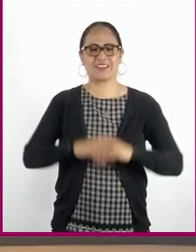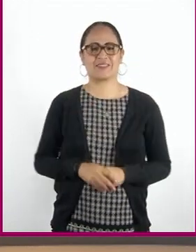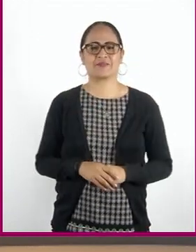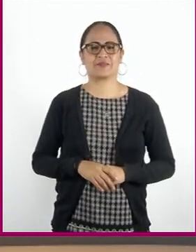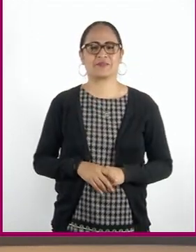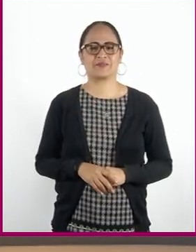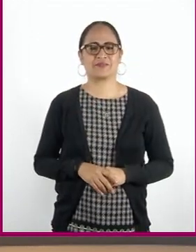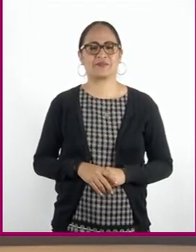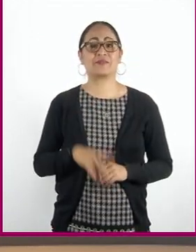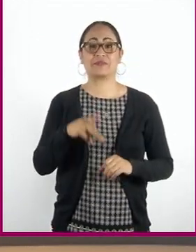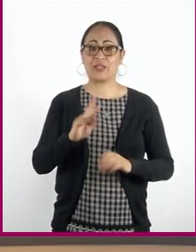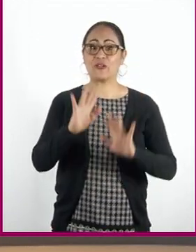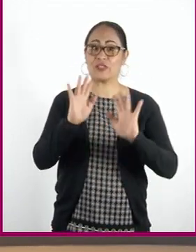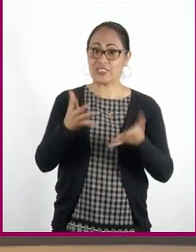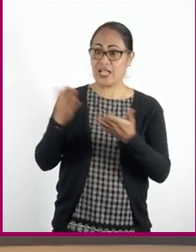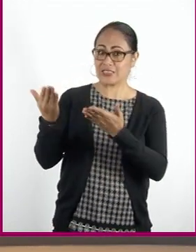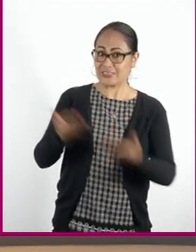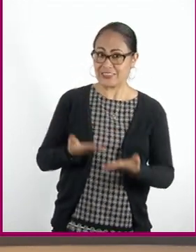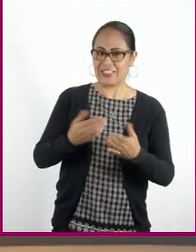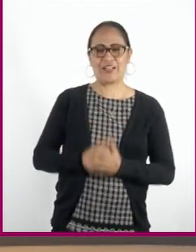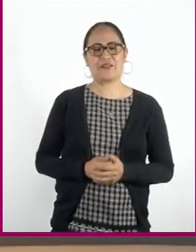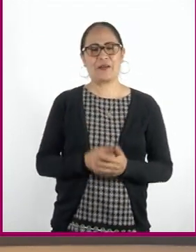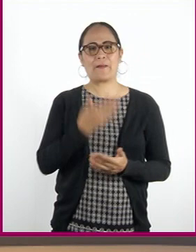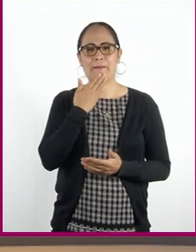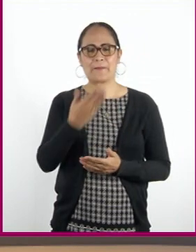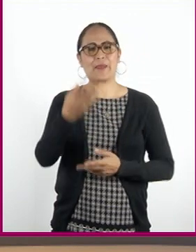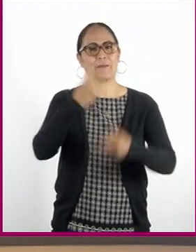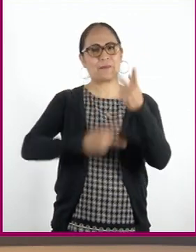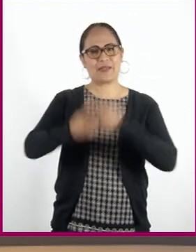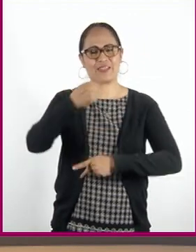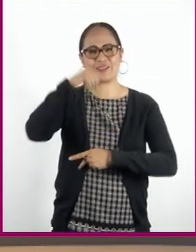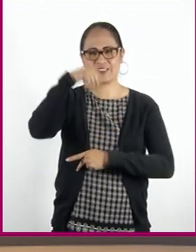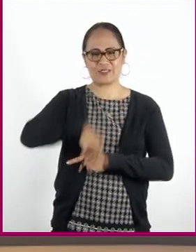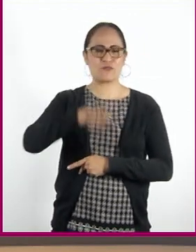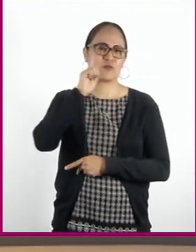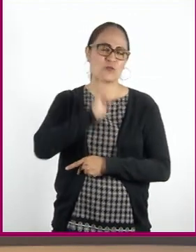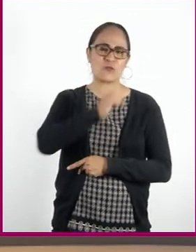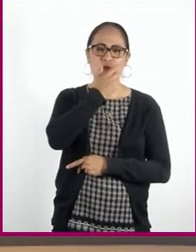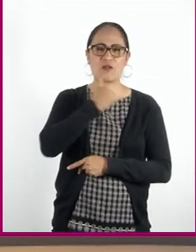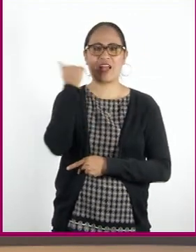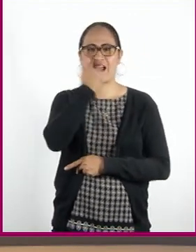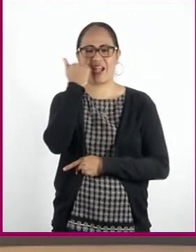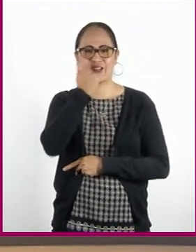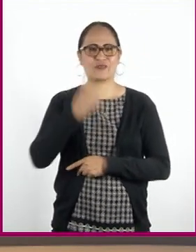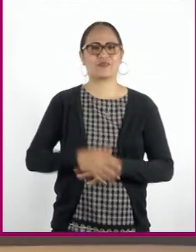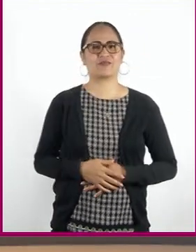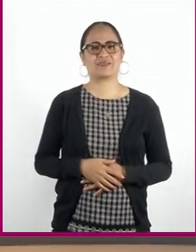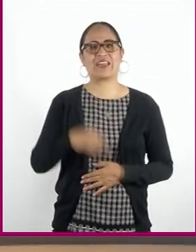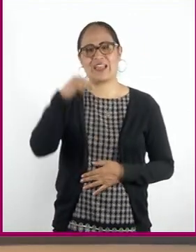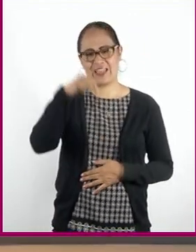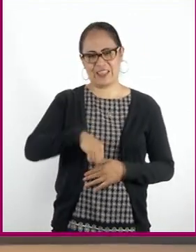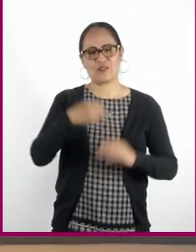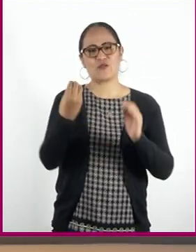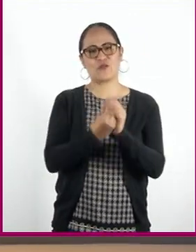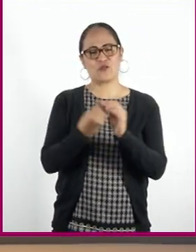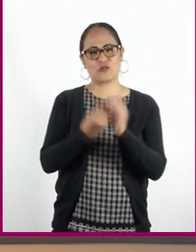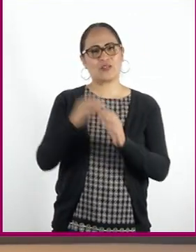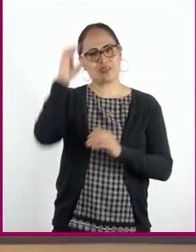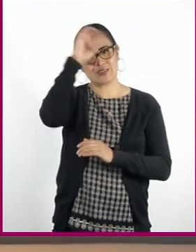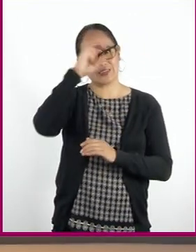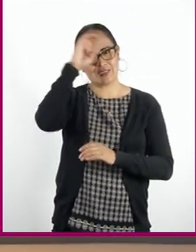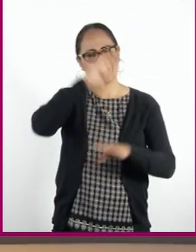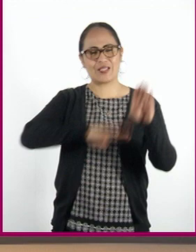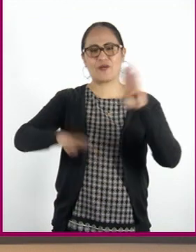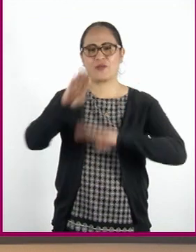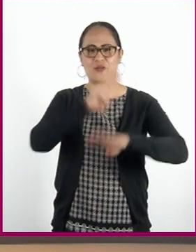me parece que ya llegaron. Vamos a recibirlos. Bienvenidas y bienvenidos, estudiantes, a una nueva sesión de Ciencias